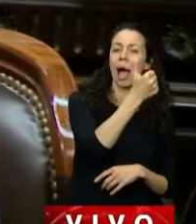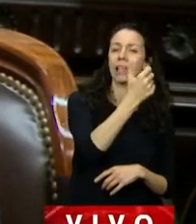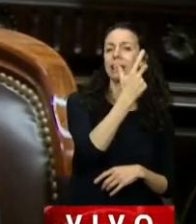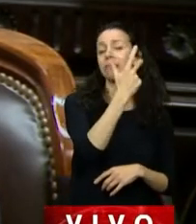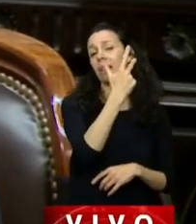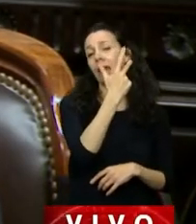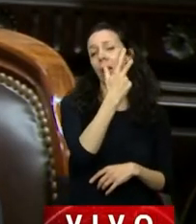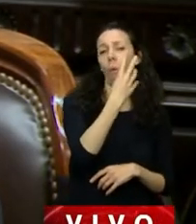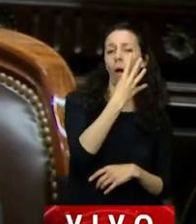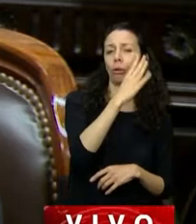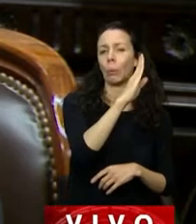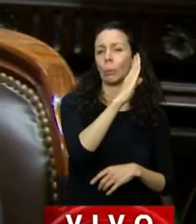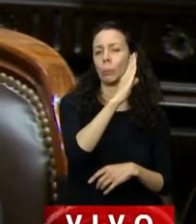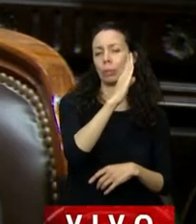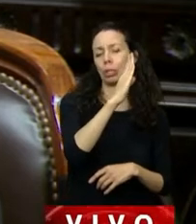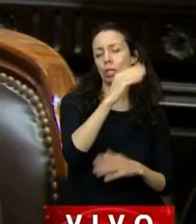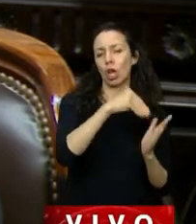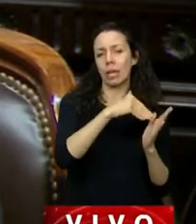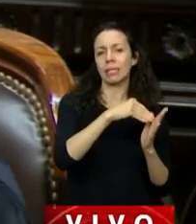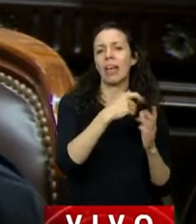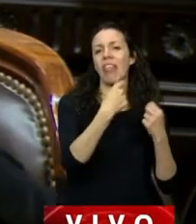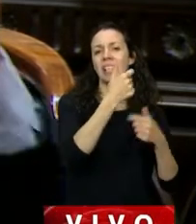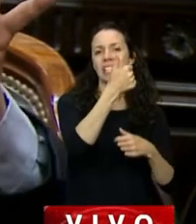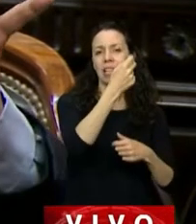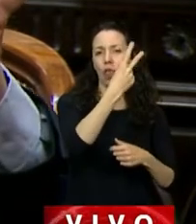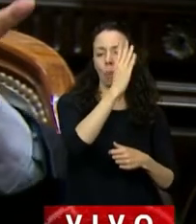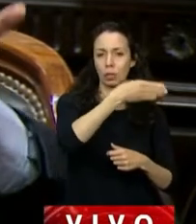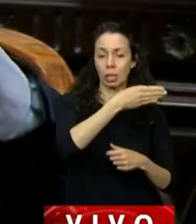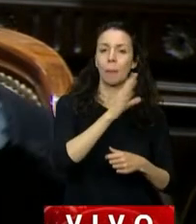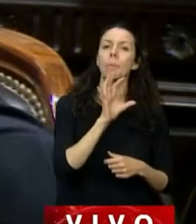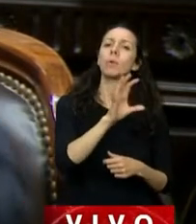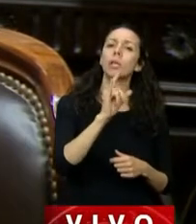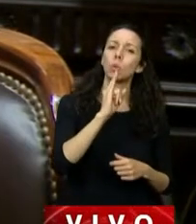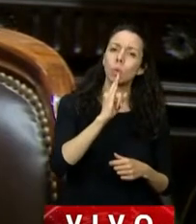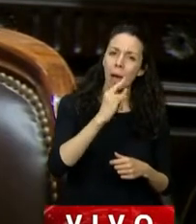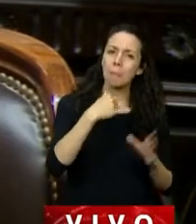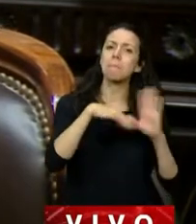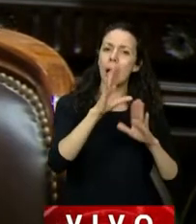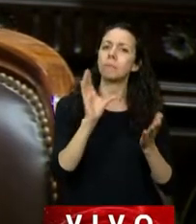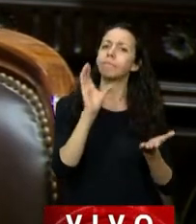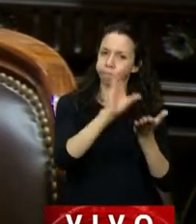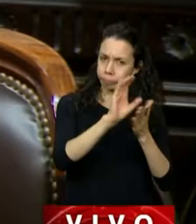billones, el 62%. Mi provincia de Tucumán es la que más recibe,